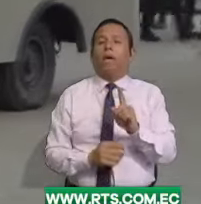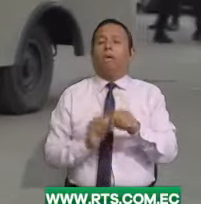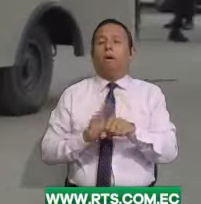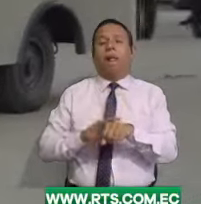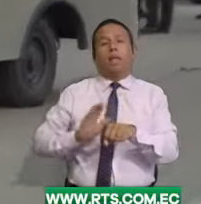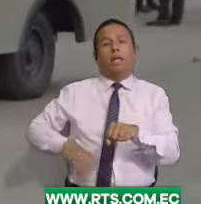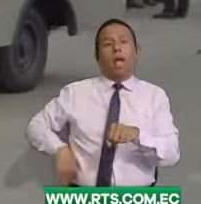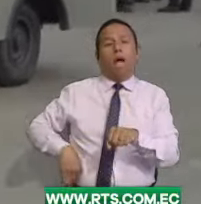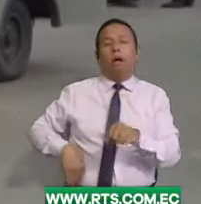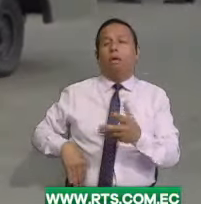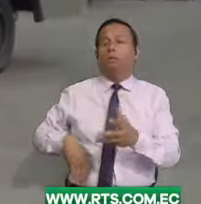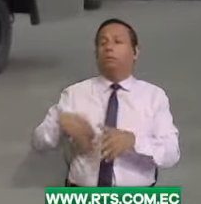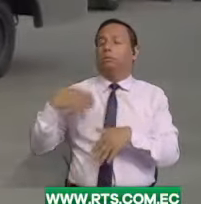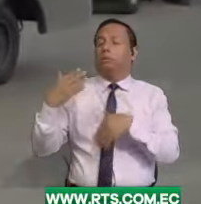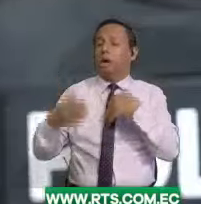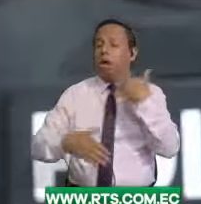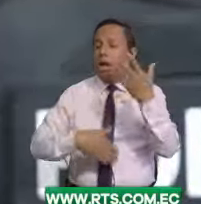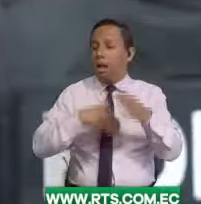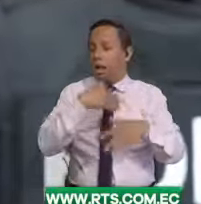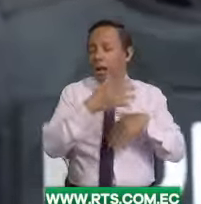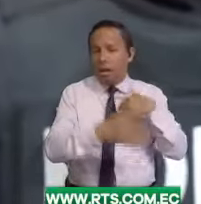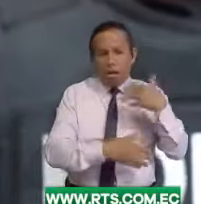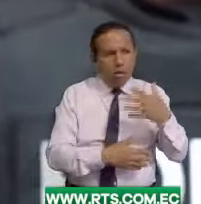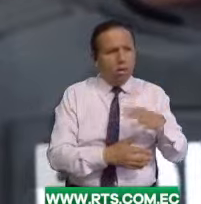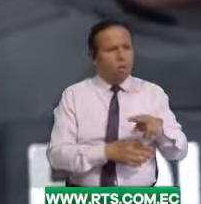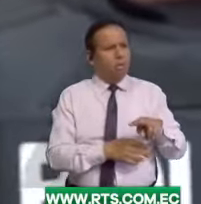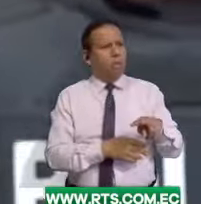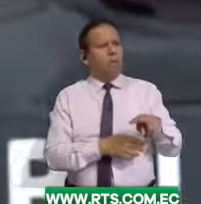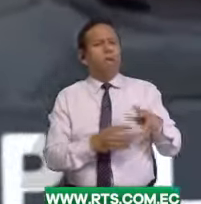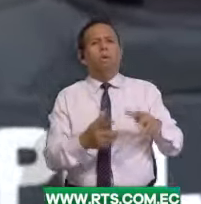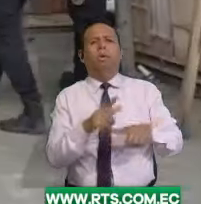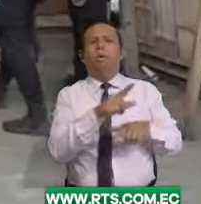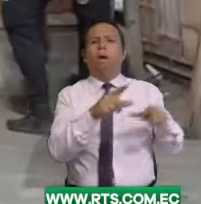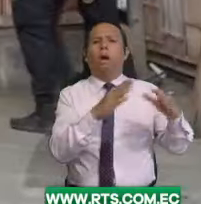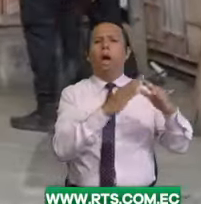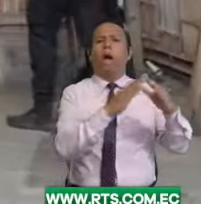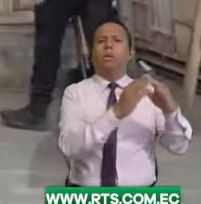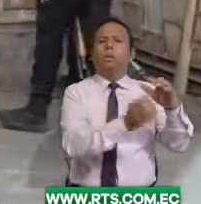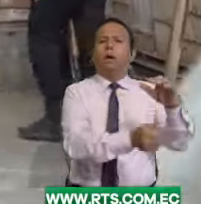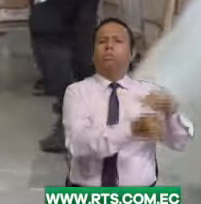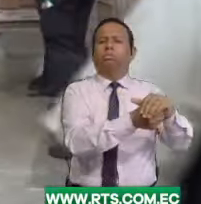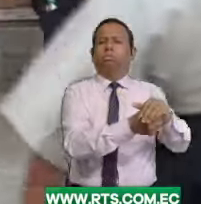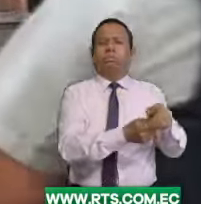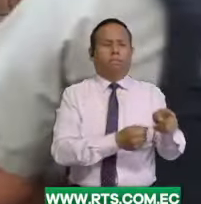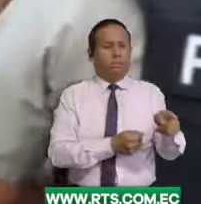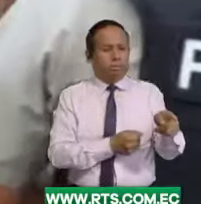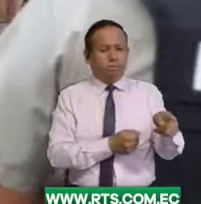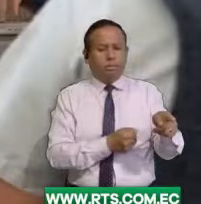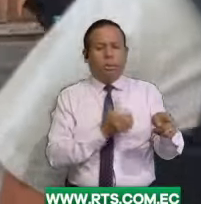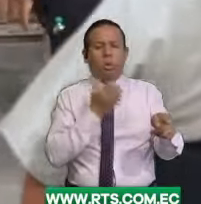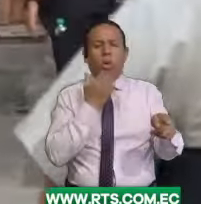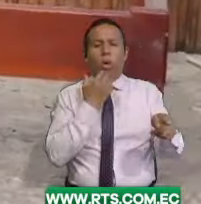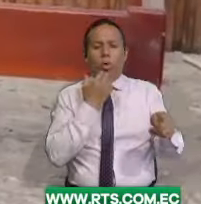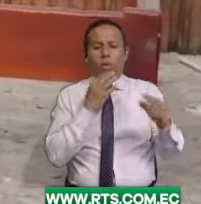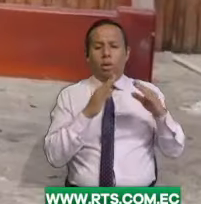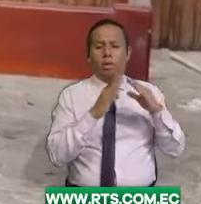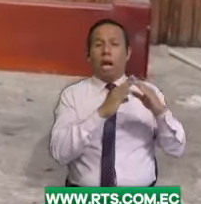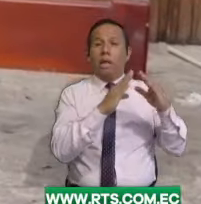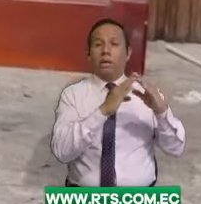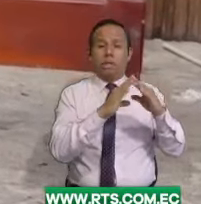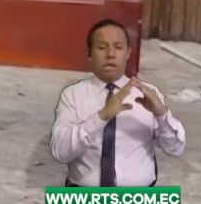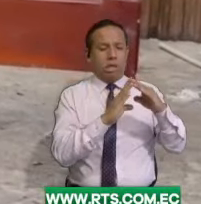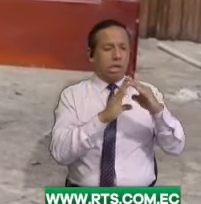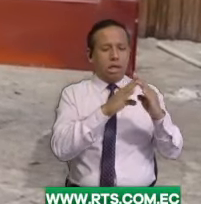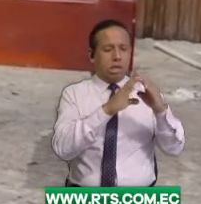tarde. Pocas horas después, su cuerpo apareció en esta vivienda abandonada con un certero disparo que